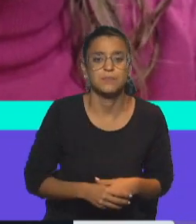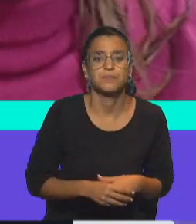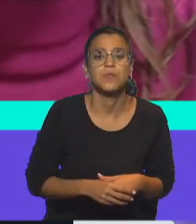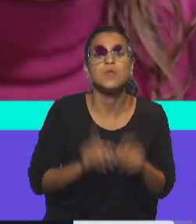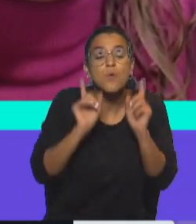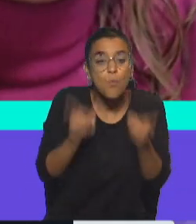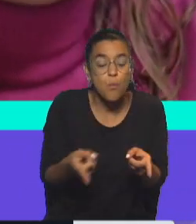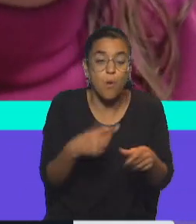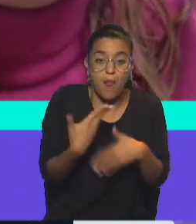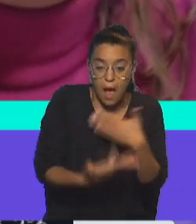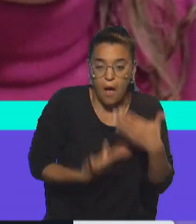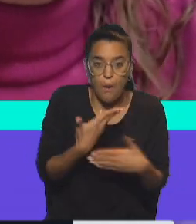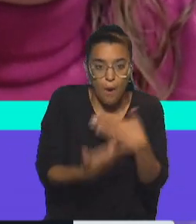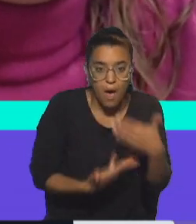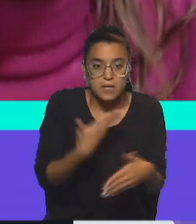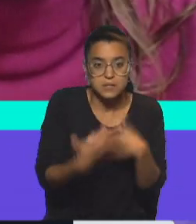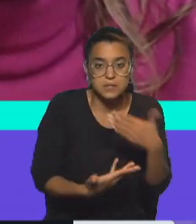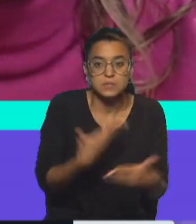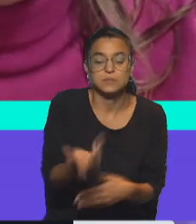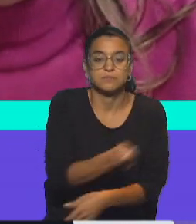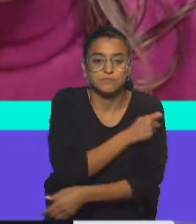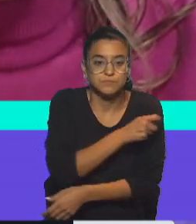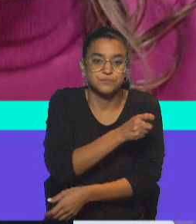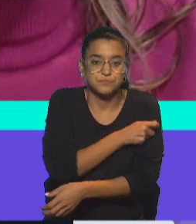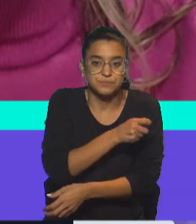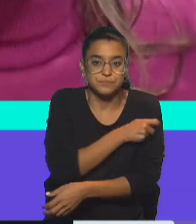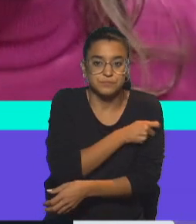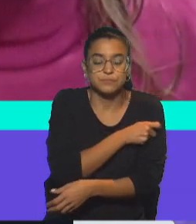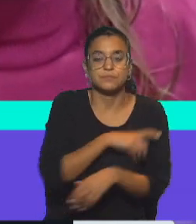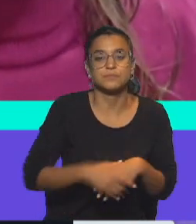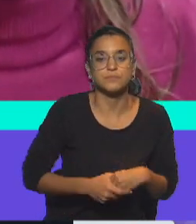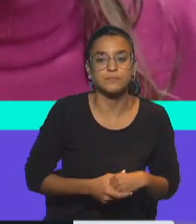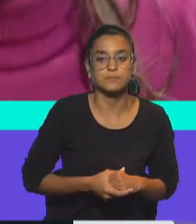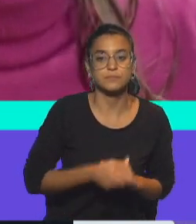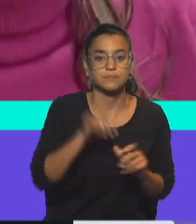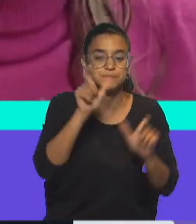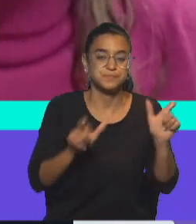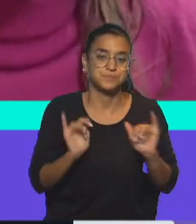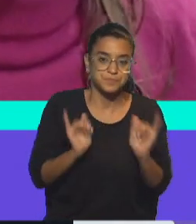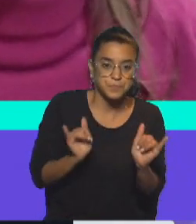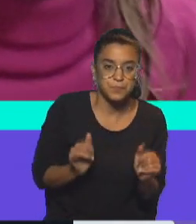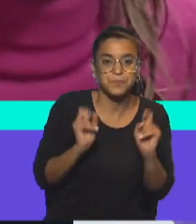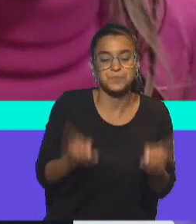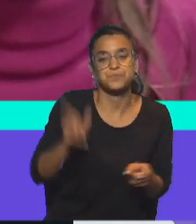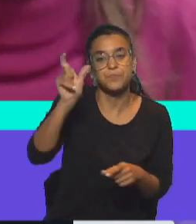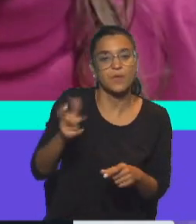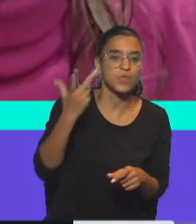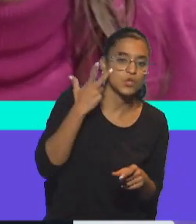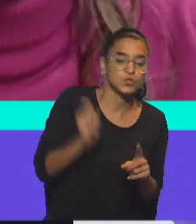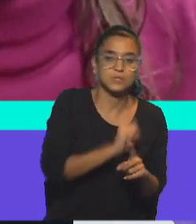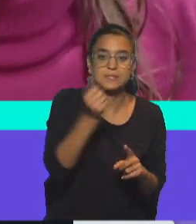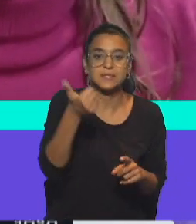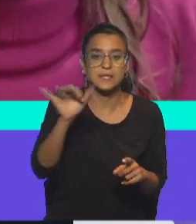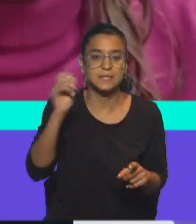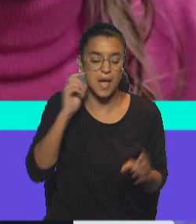a medida que se va avanzando en la vacunación de los adultos jóvenes, de las personas entre 18 y 60